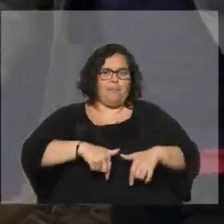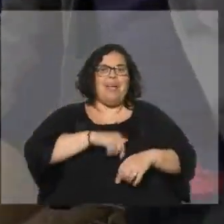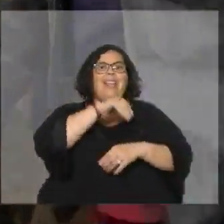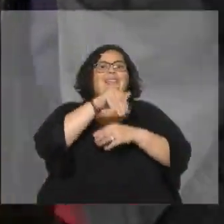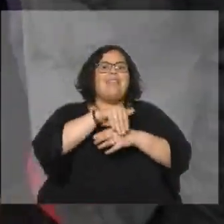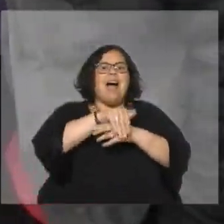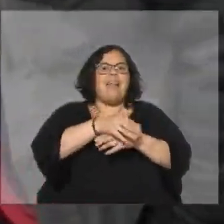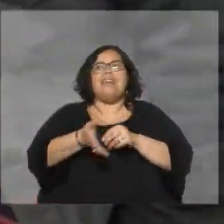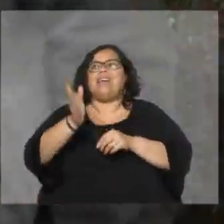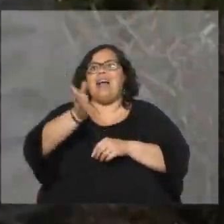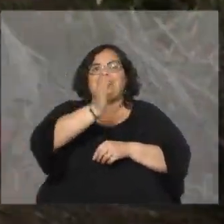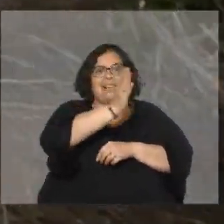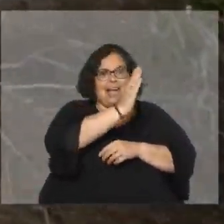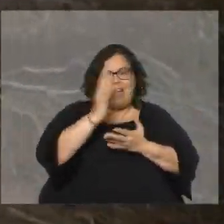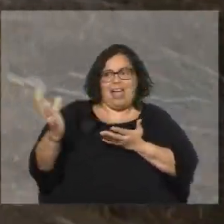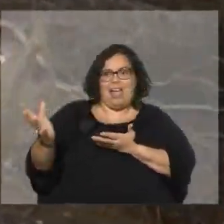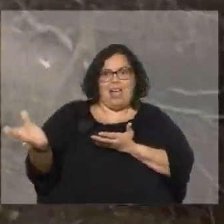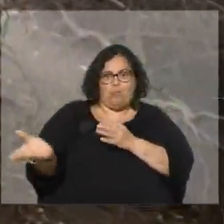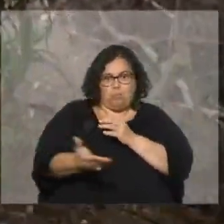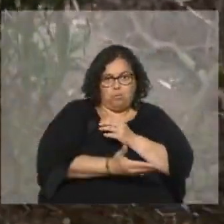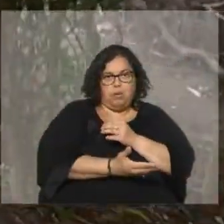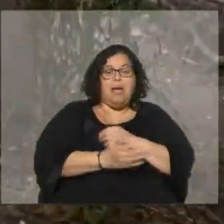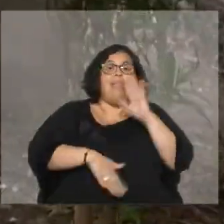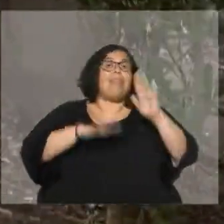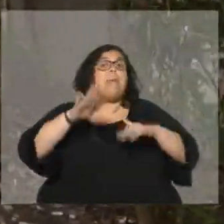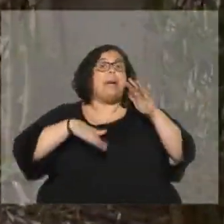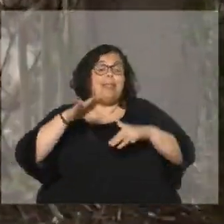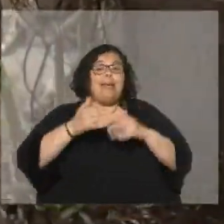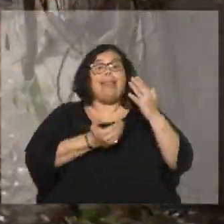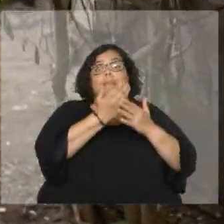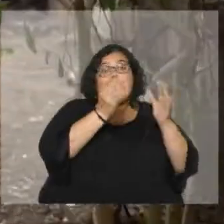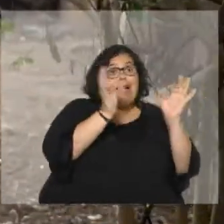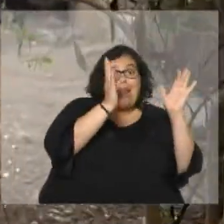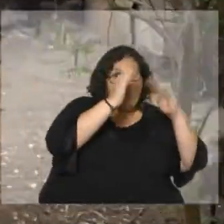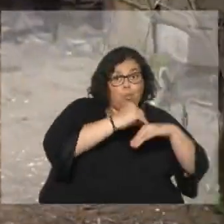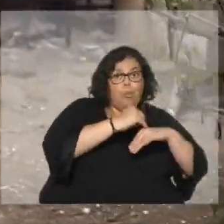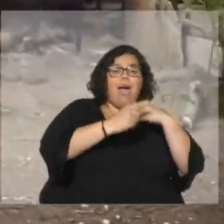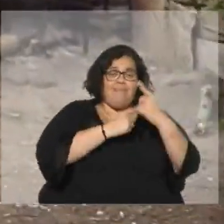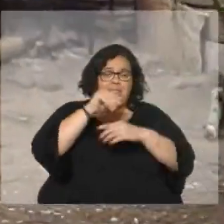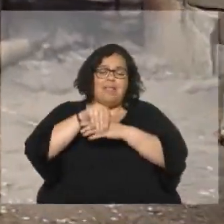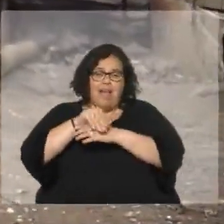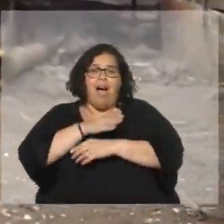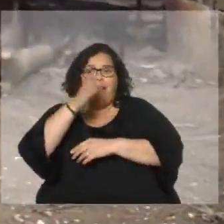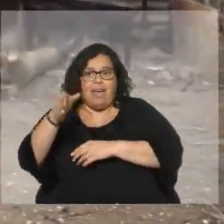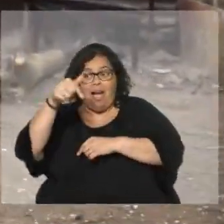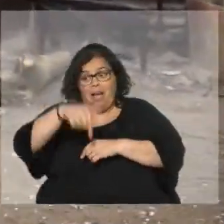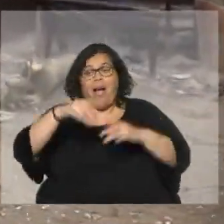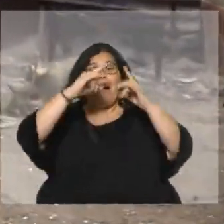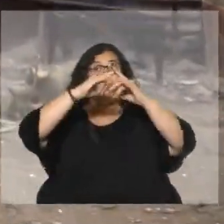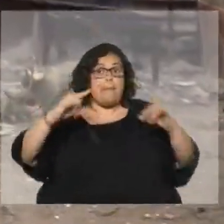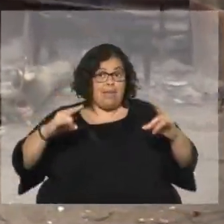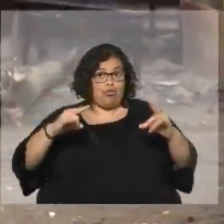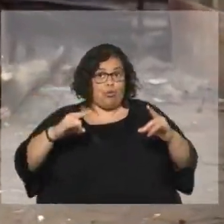vuelta a juntar. A veces si no pudiste cortar en la mañana, a veces cortas en la tarde. Ahí está. Y ya. Este vendría a ser el campamento con nosotros que tenemos